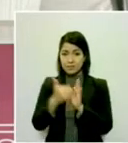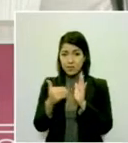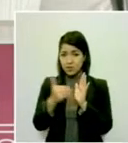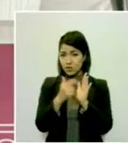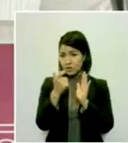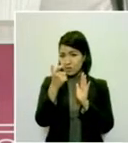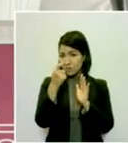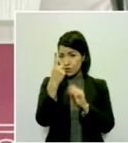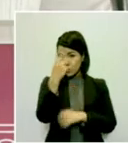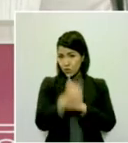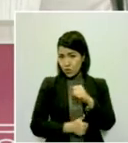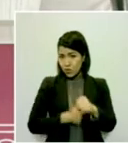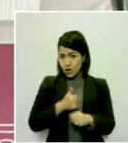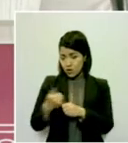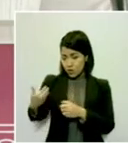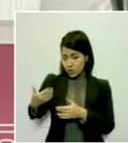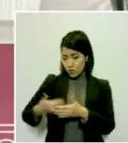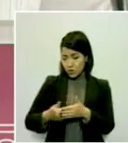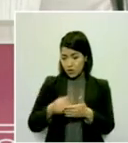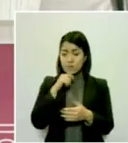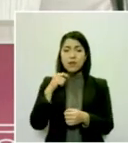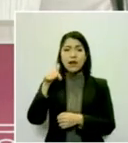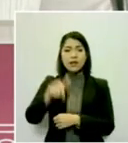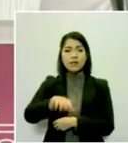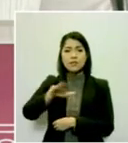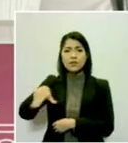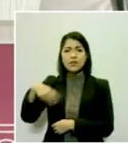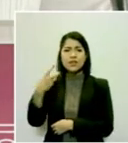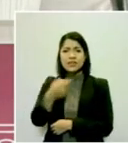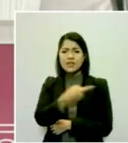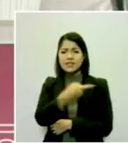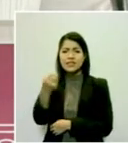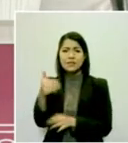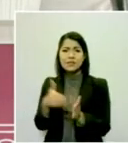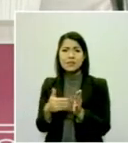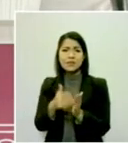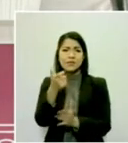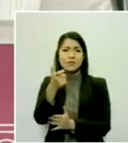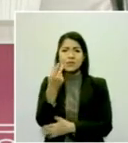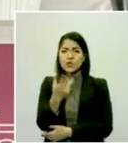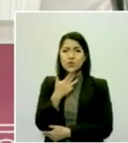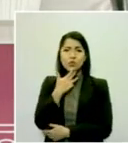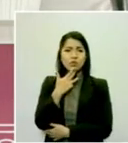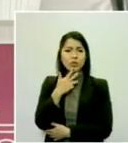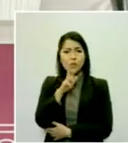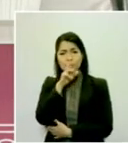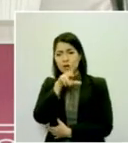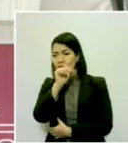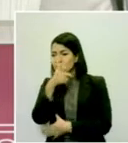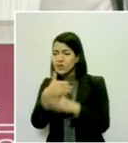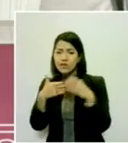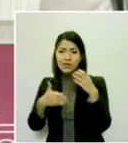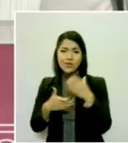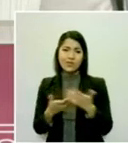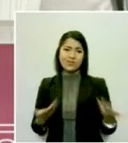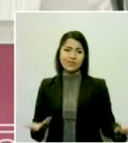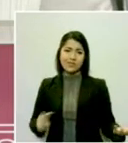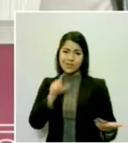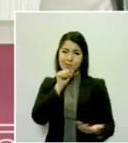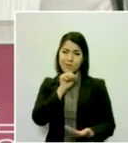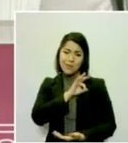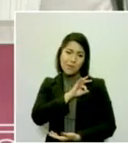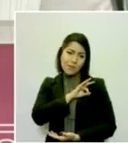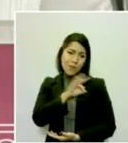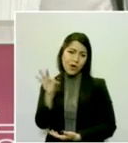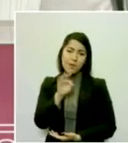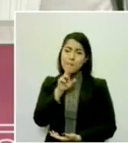año, que dadas las circunstancias de Michoacán, esos 100 millones de pesos nos sirven muchísimo para completar cualquier quincena de pago